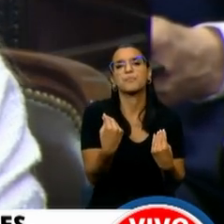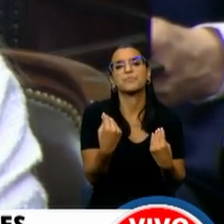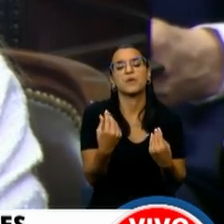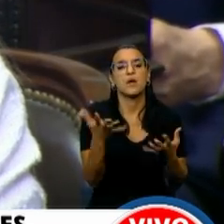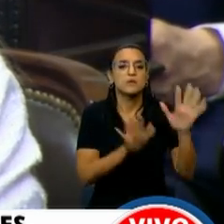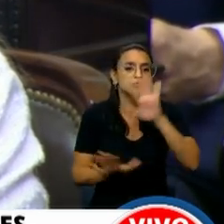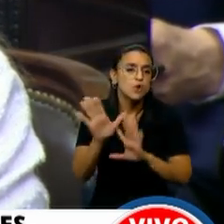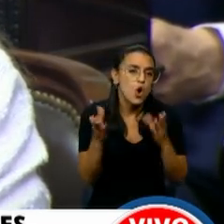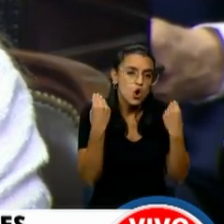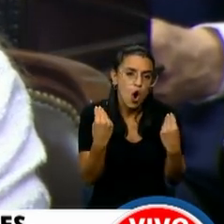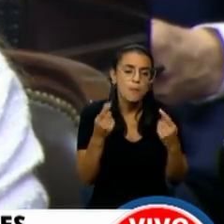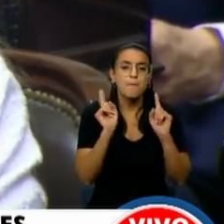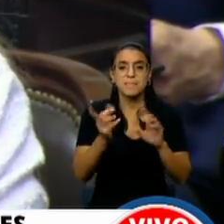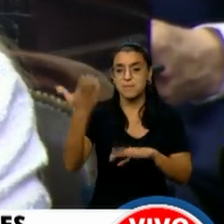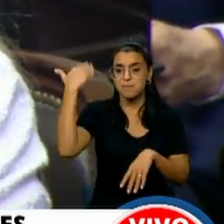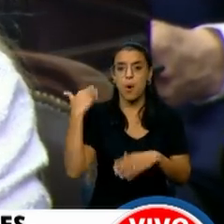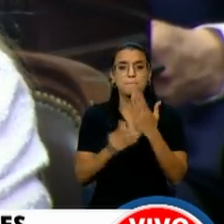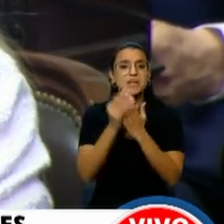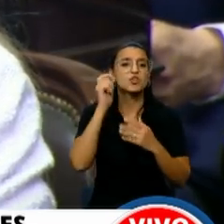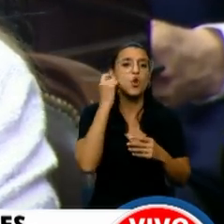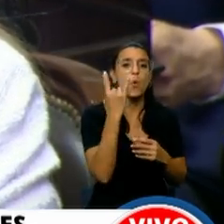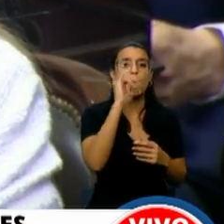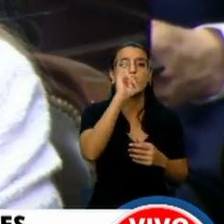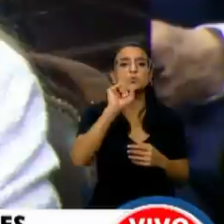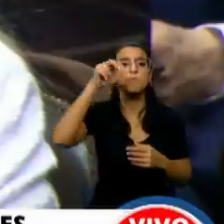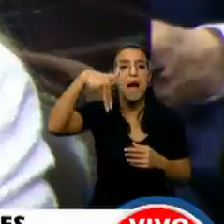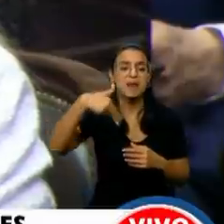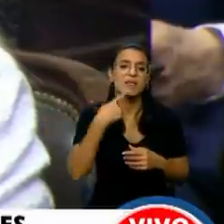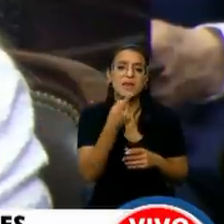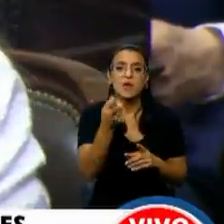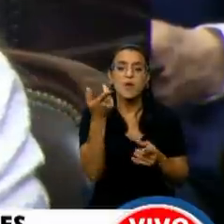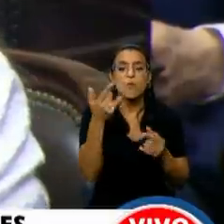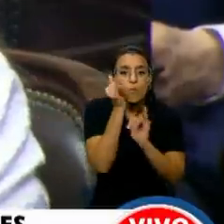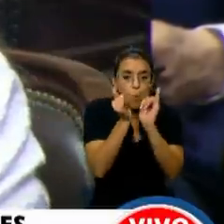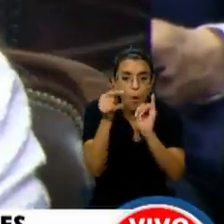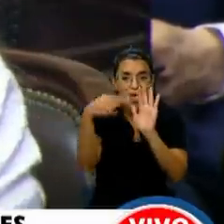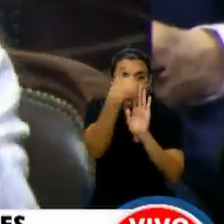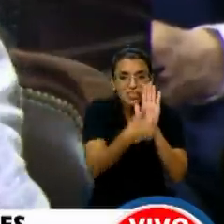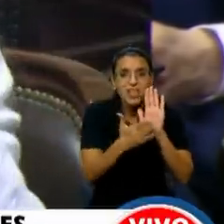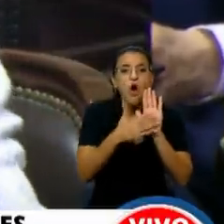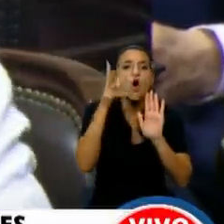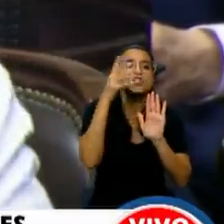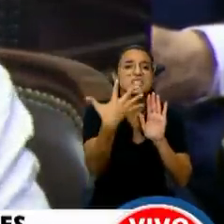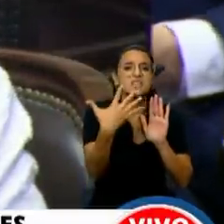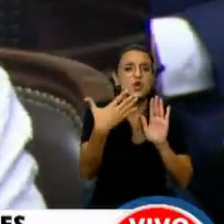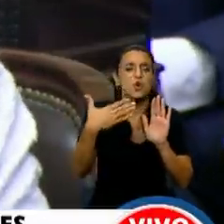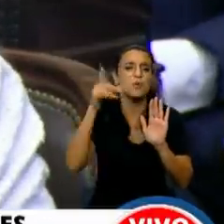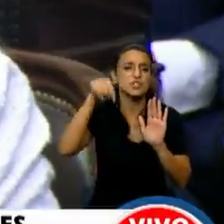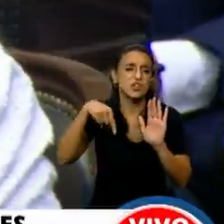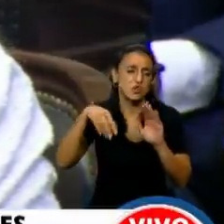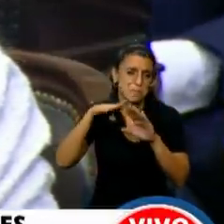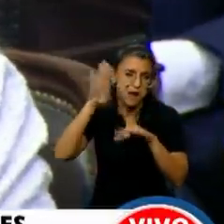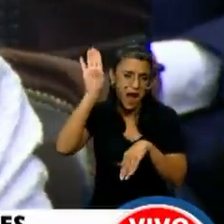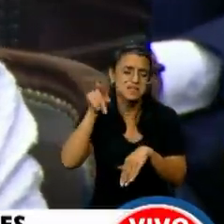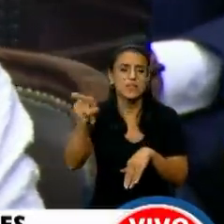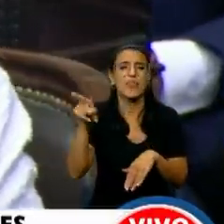estructura de acuerdo a lo que dejó el propio ministro guzmán donde esto da cuenta que el 85 más del 85 por ciento